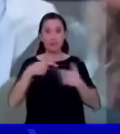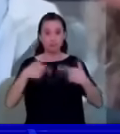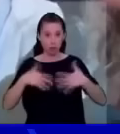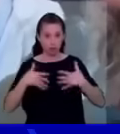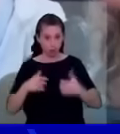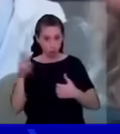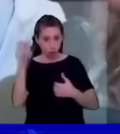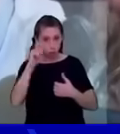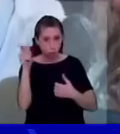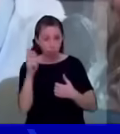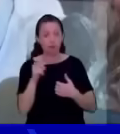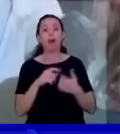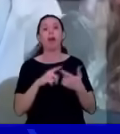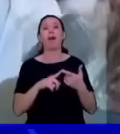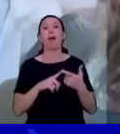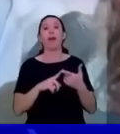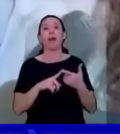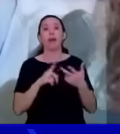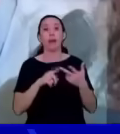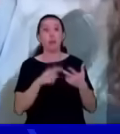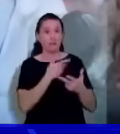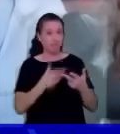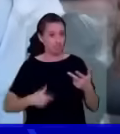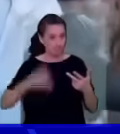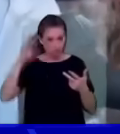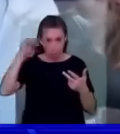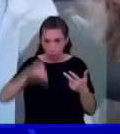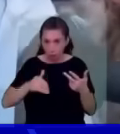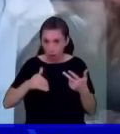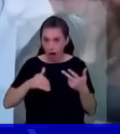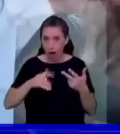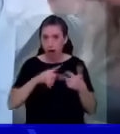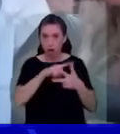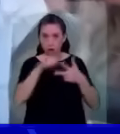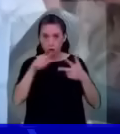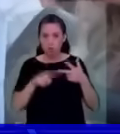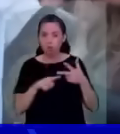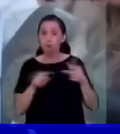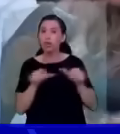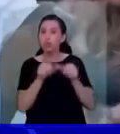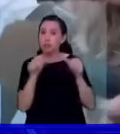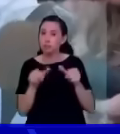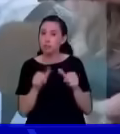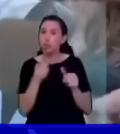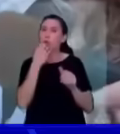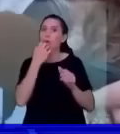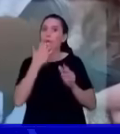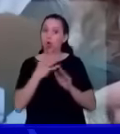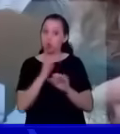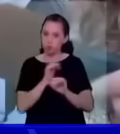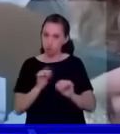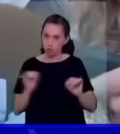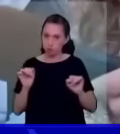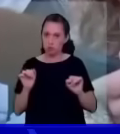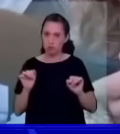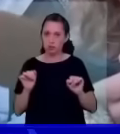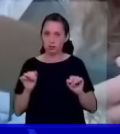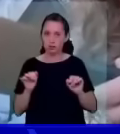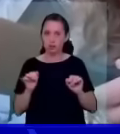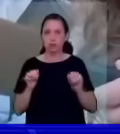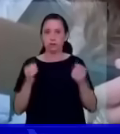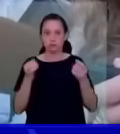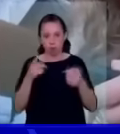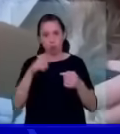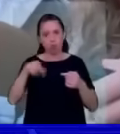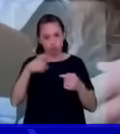Pública, de Presidencia de la República. Lo que hicimos de la mejor manera posible, visto las cartas,